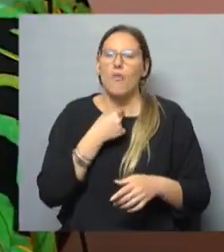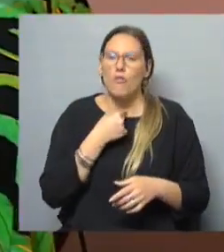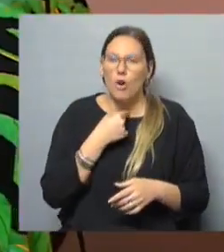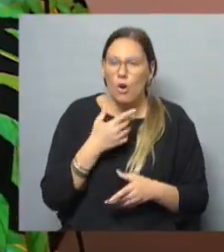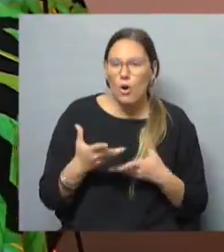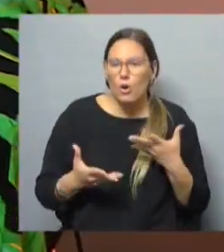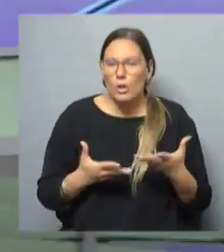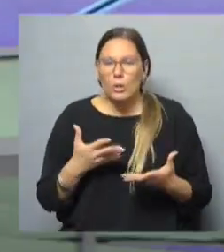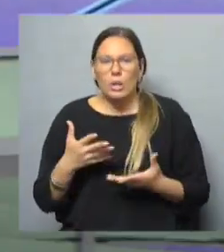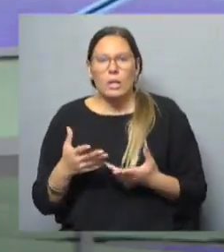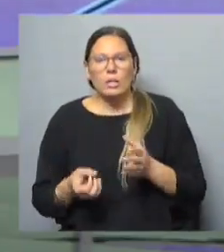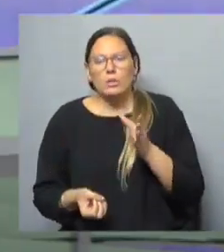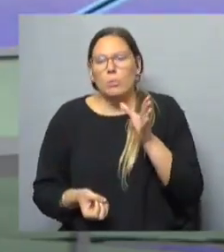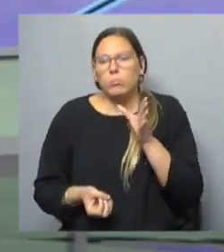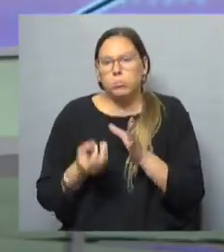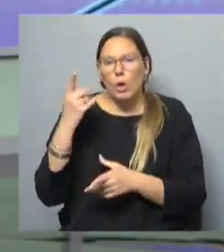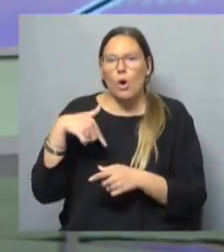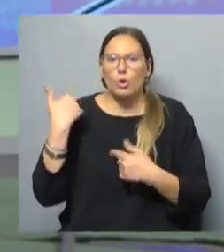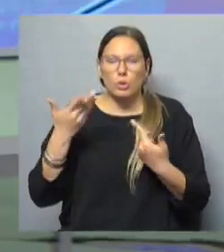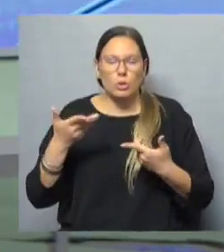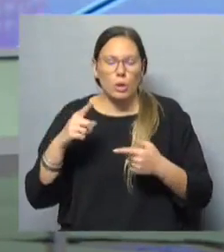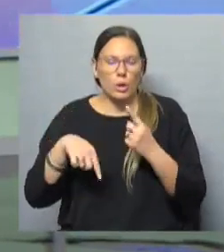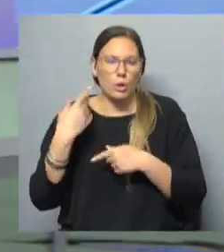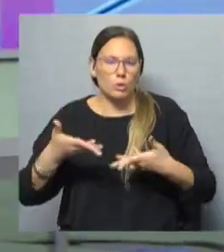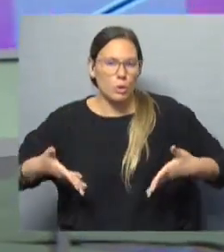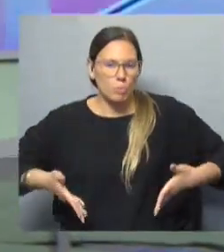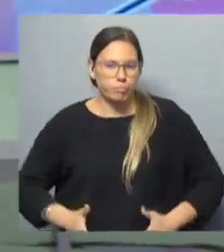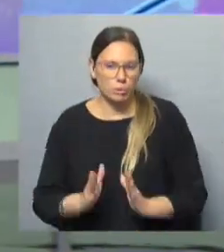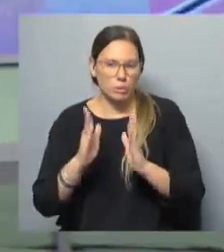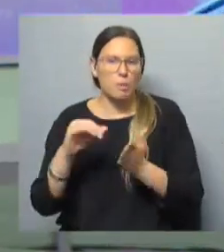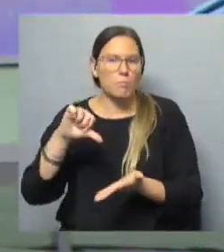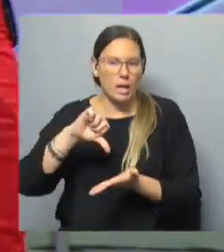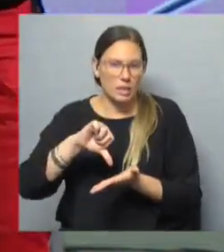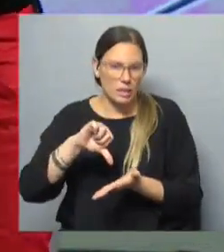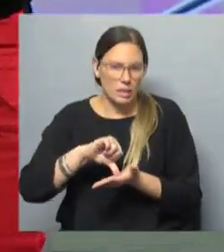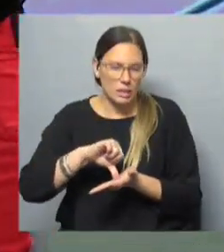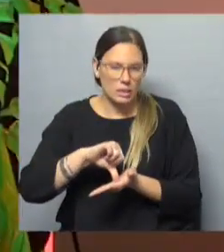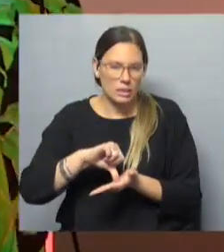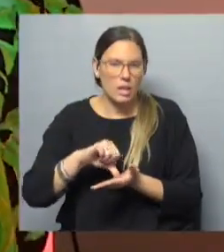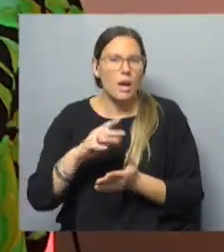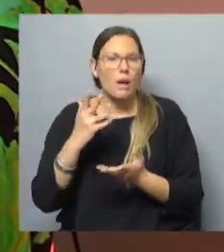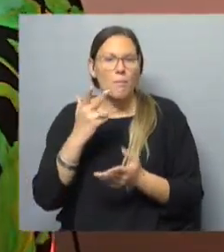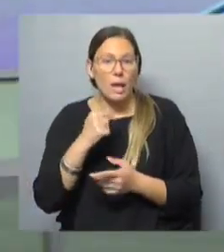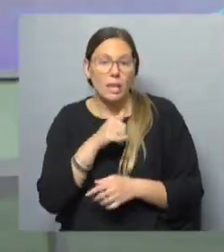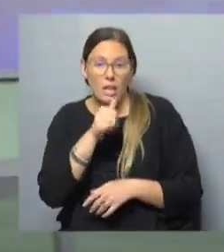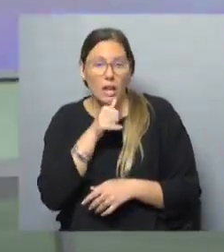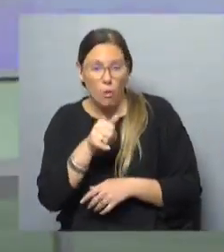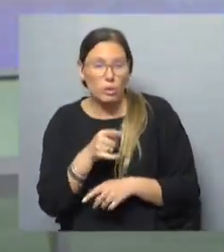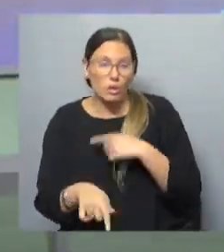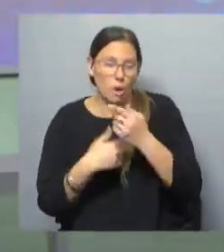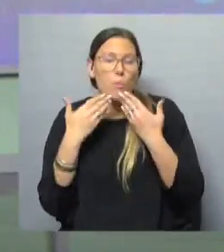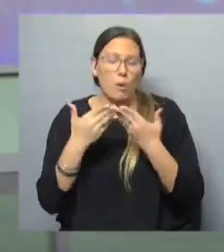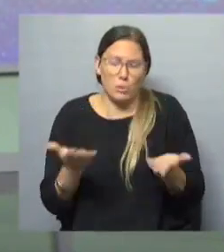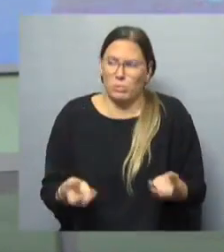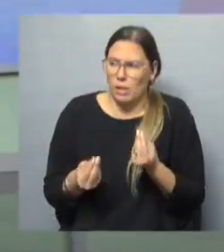voces, ¿no? Y sus nacimientos en otros países, etcétera. Pero vaya. Me encanta que hagas el spoiler de lo que vas pero a preguntar. Pero que voy a